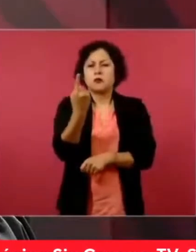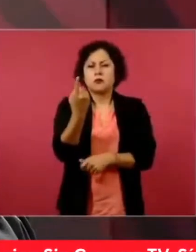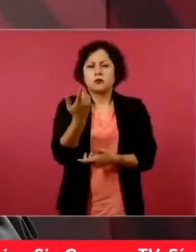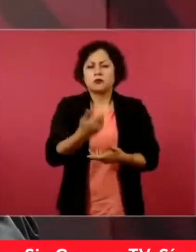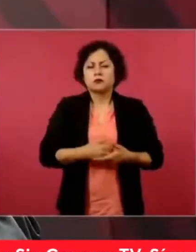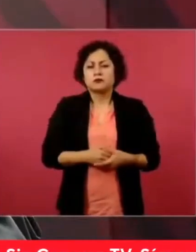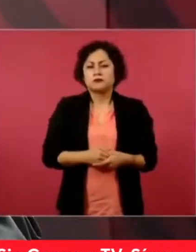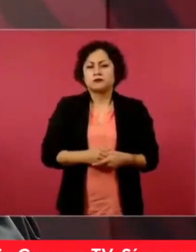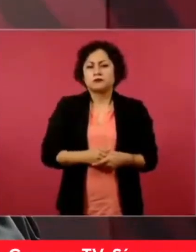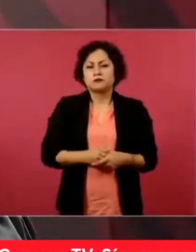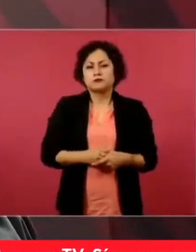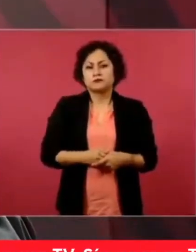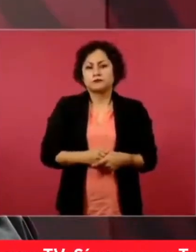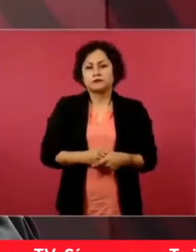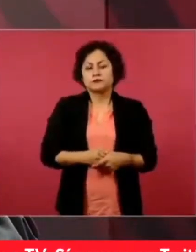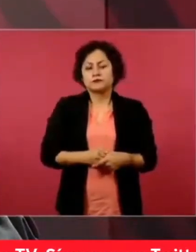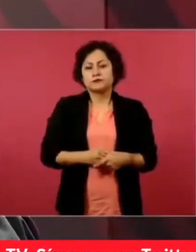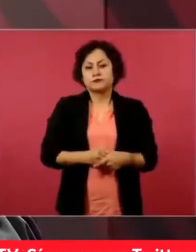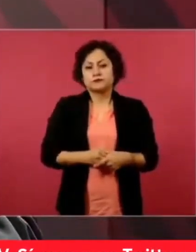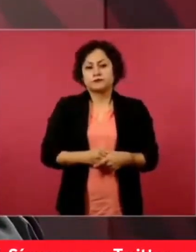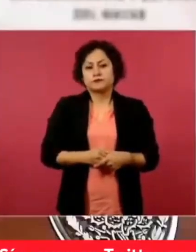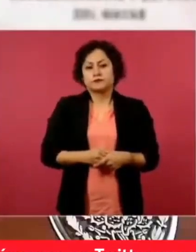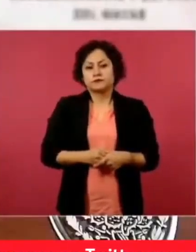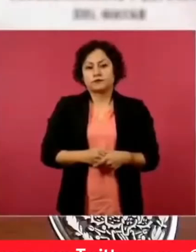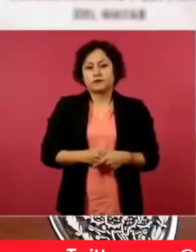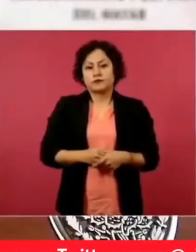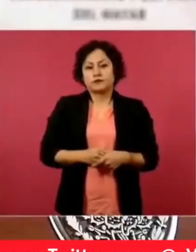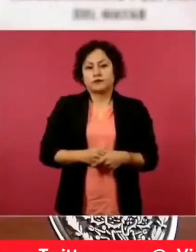después de entregar la banda,